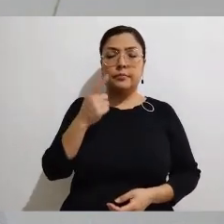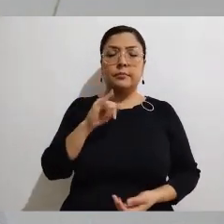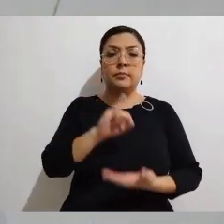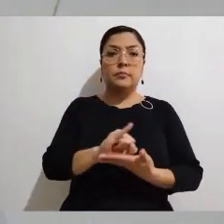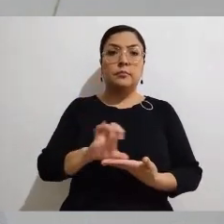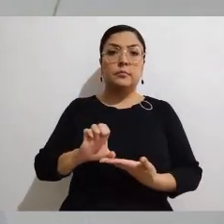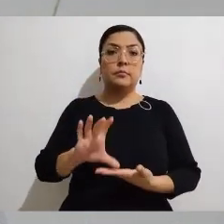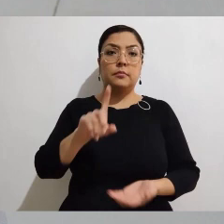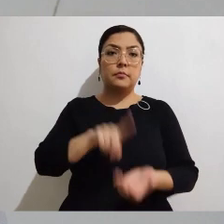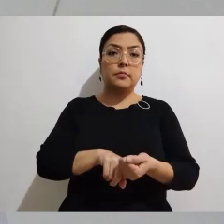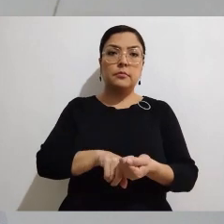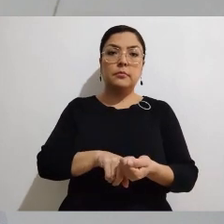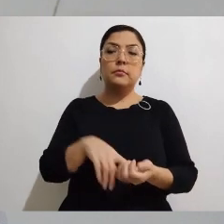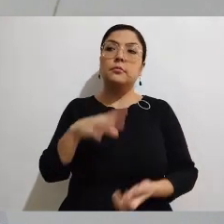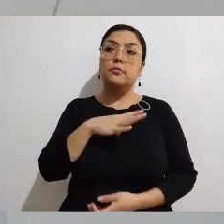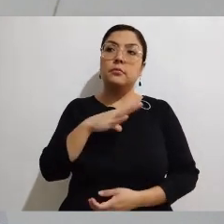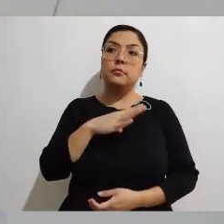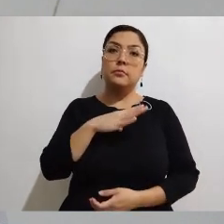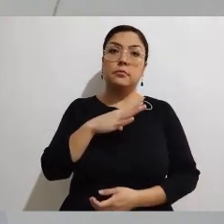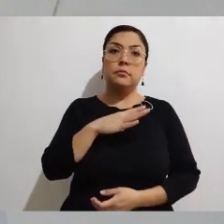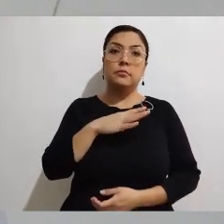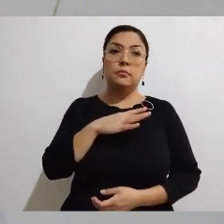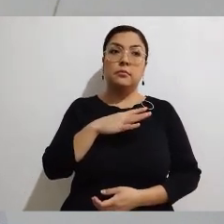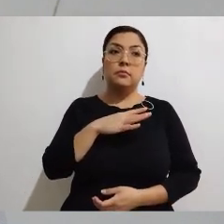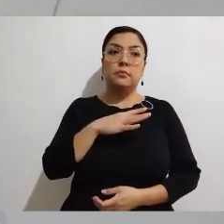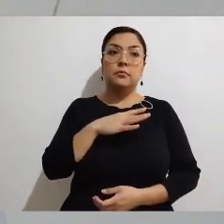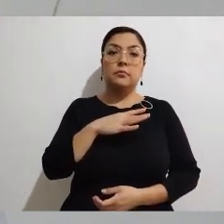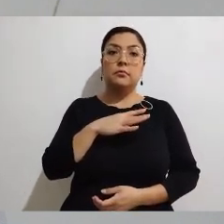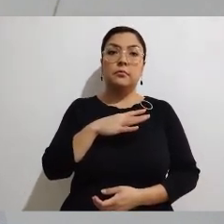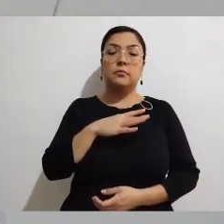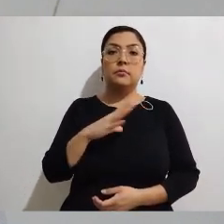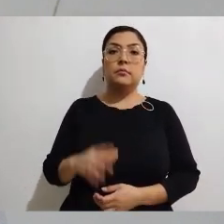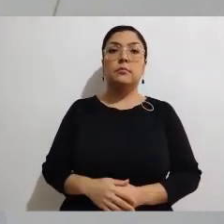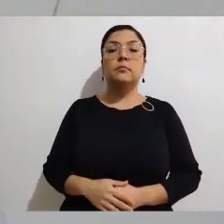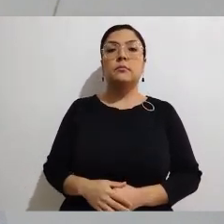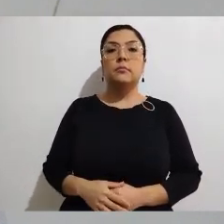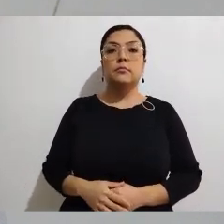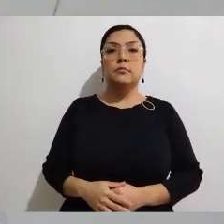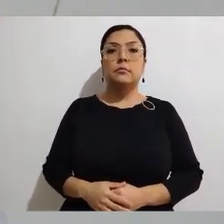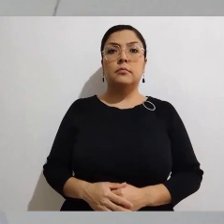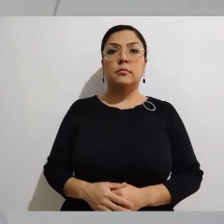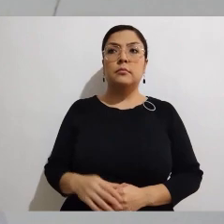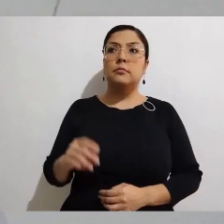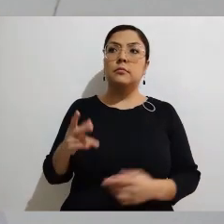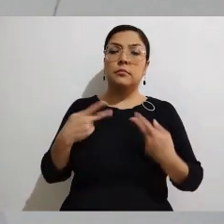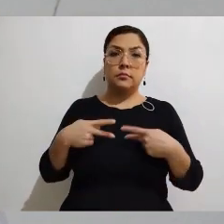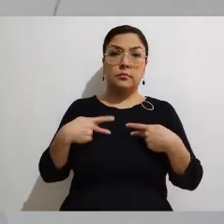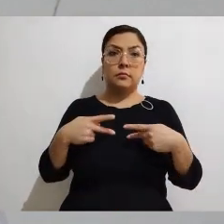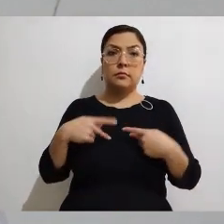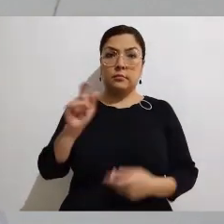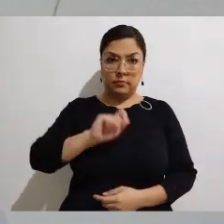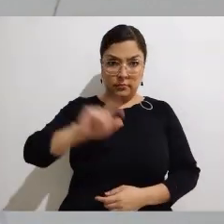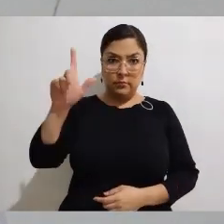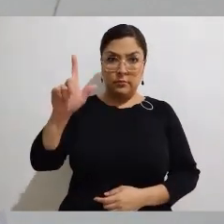también en algunos otros programas, tenemos personal del SPEN, así les decimos, el Servicio Profesional Electoral Nacional, también tenemos personal de